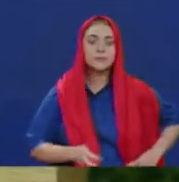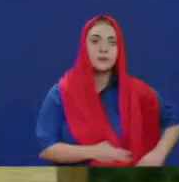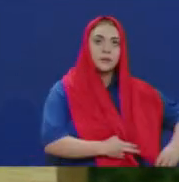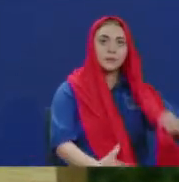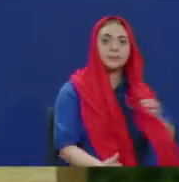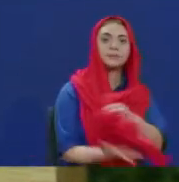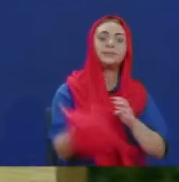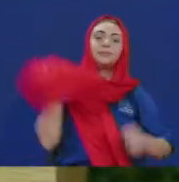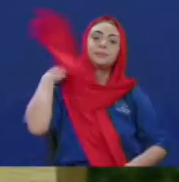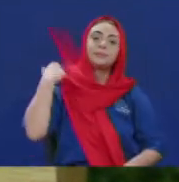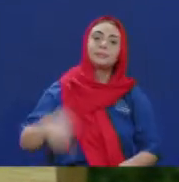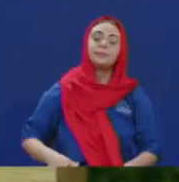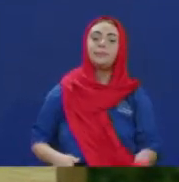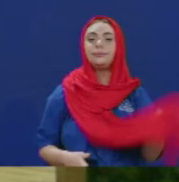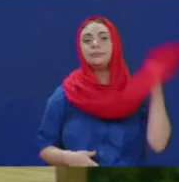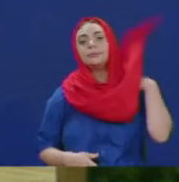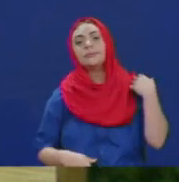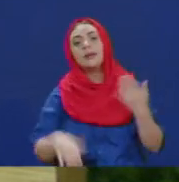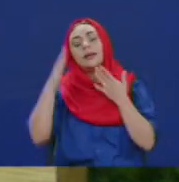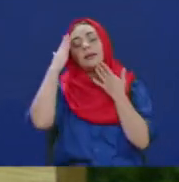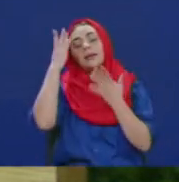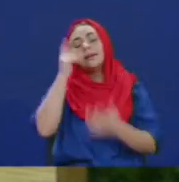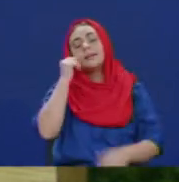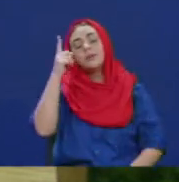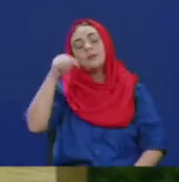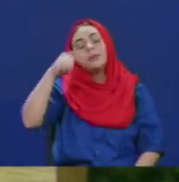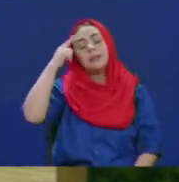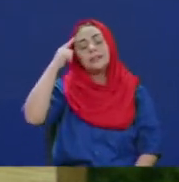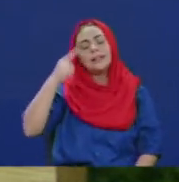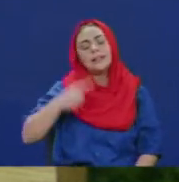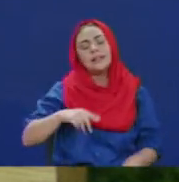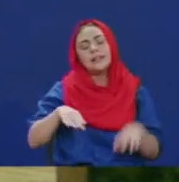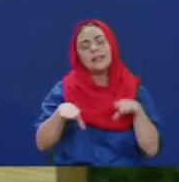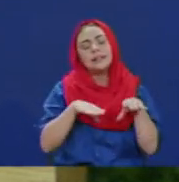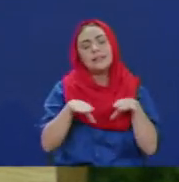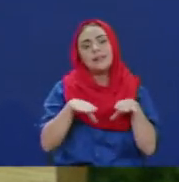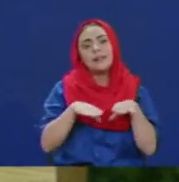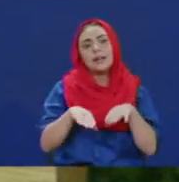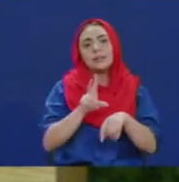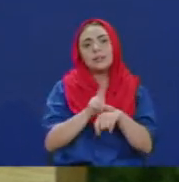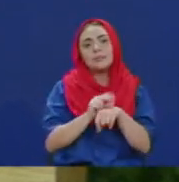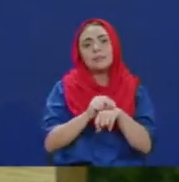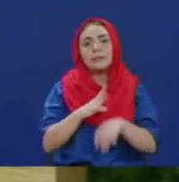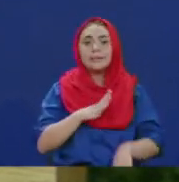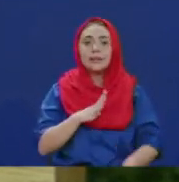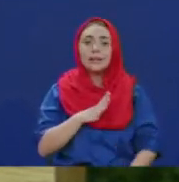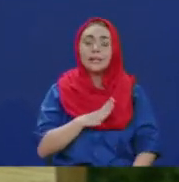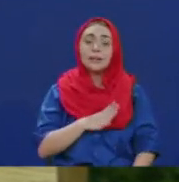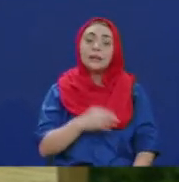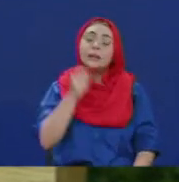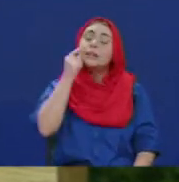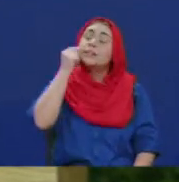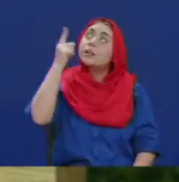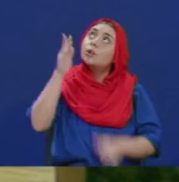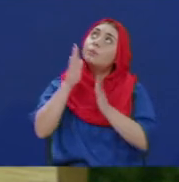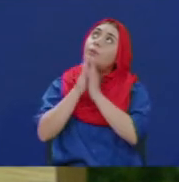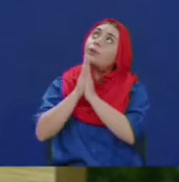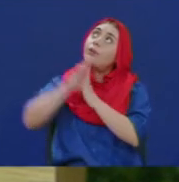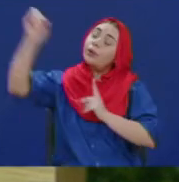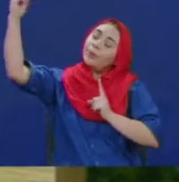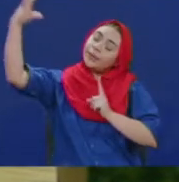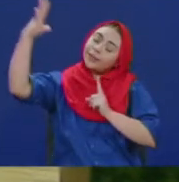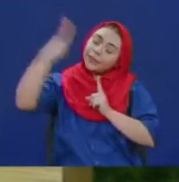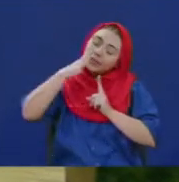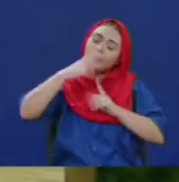nuestras actividades en las cuales buscamos tu rostro, tu nombre, en el nombre de Jesús. Señor, bendícenos con la unción